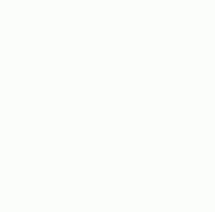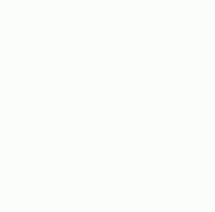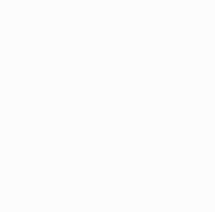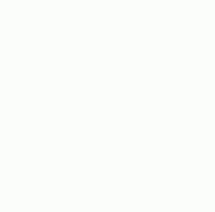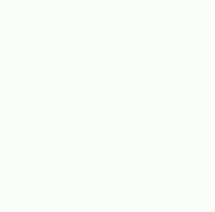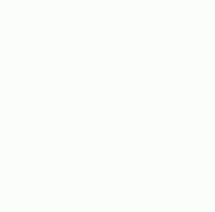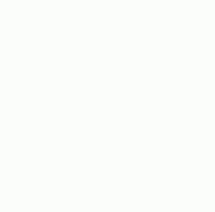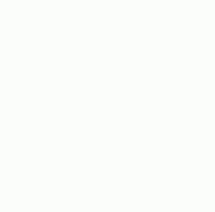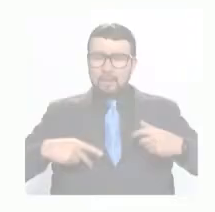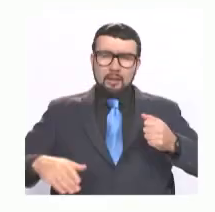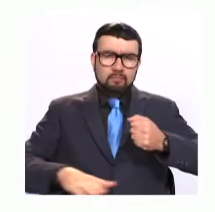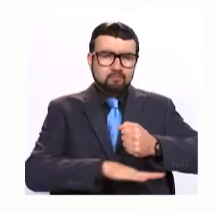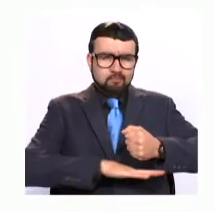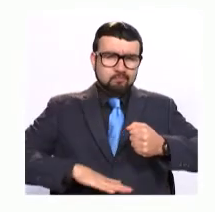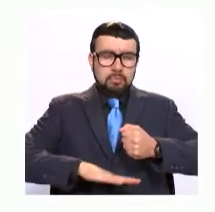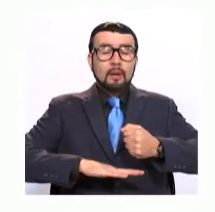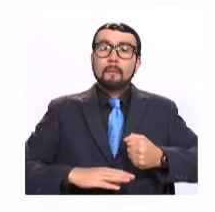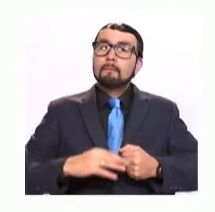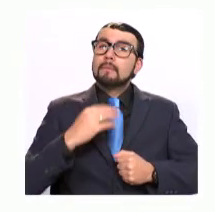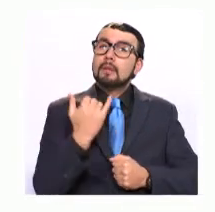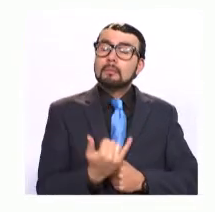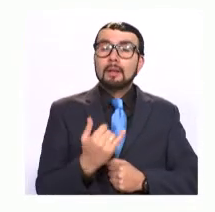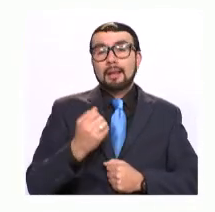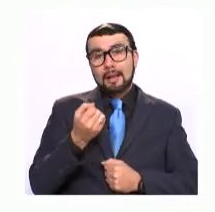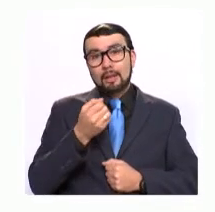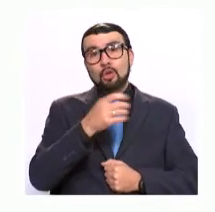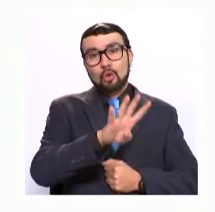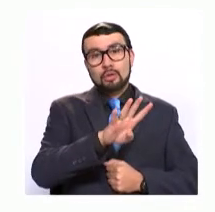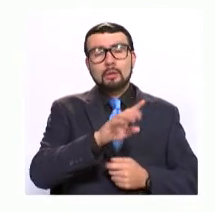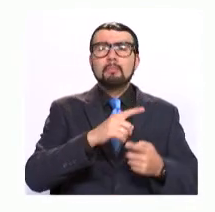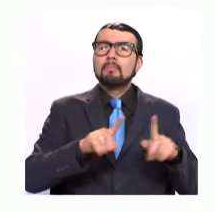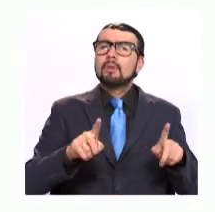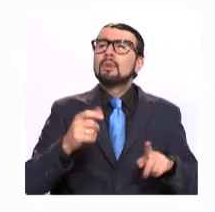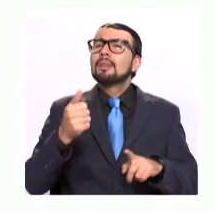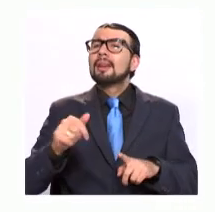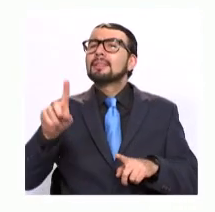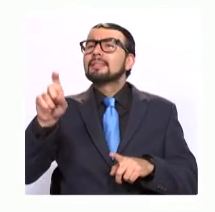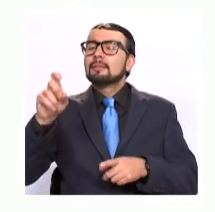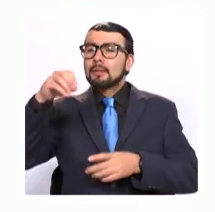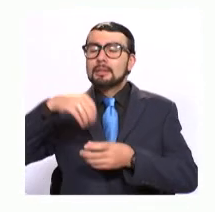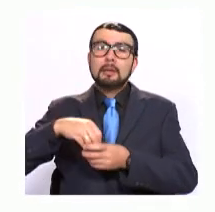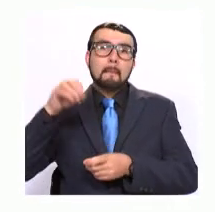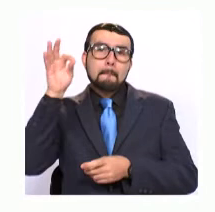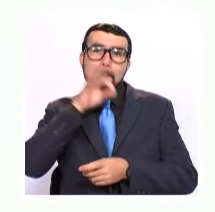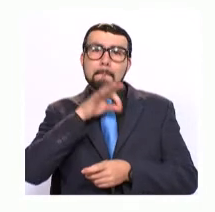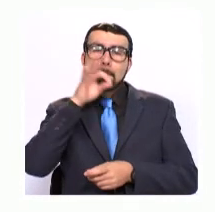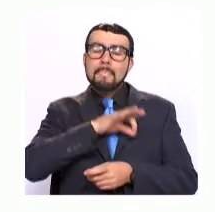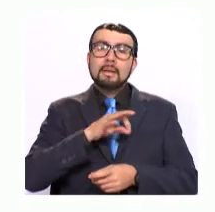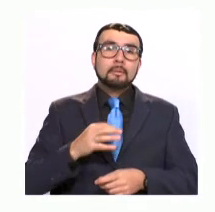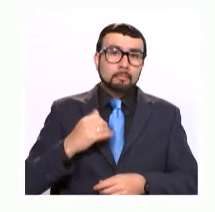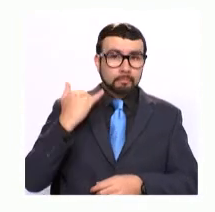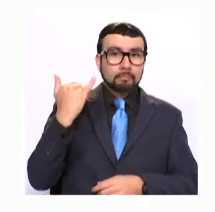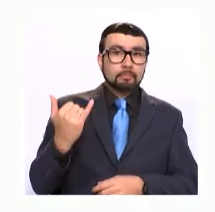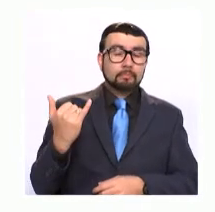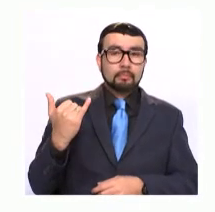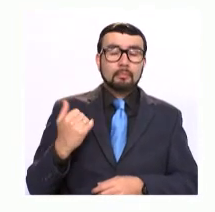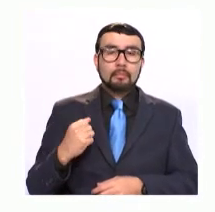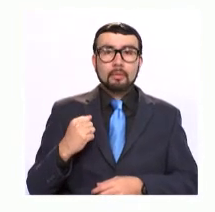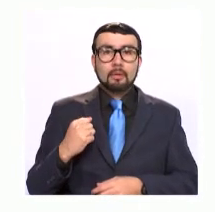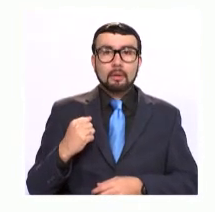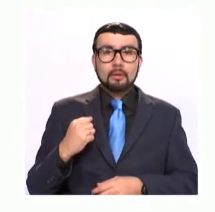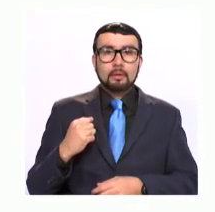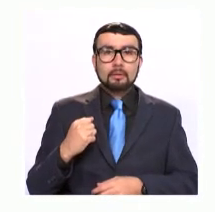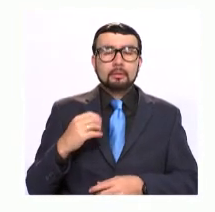entrada libre. El 14 va a estar en Villavicencio y va a estar